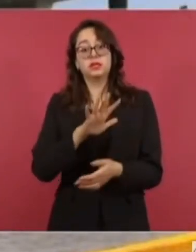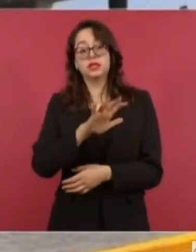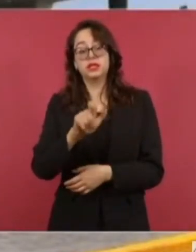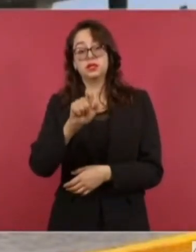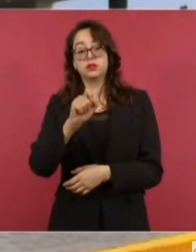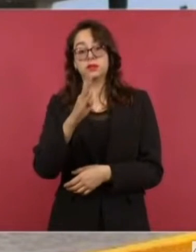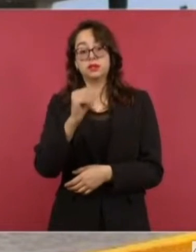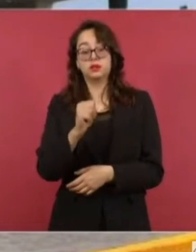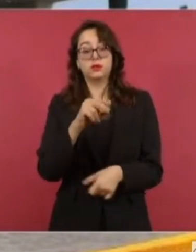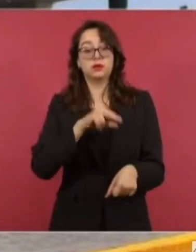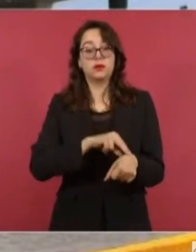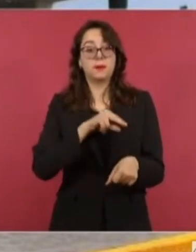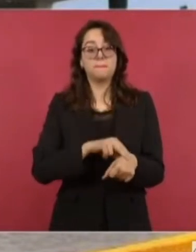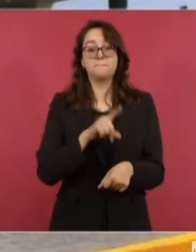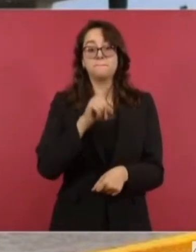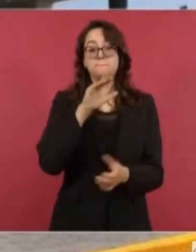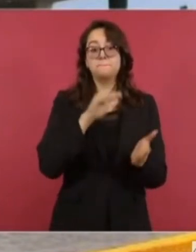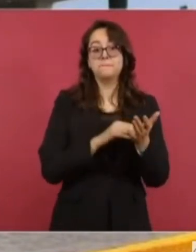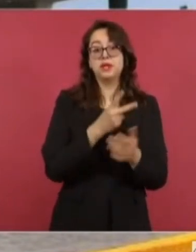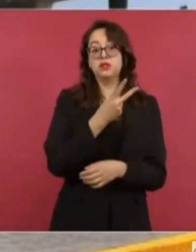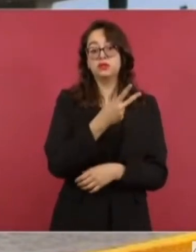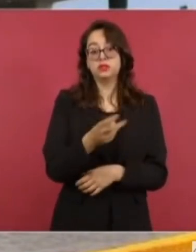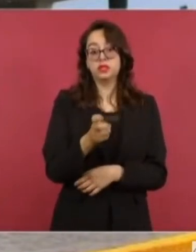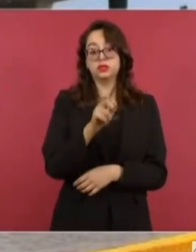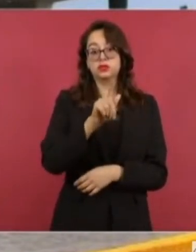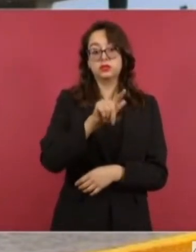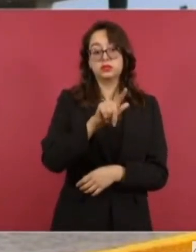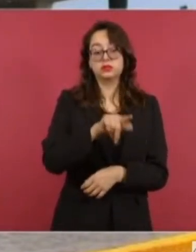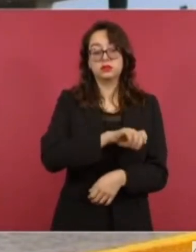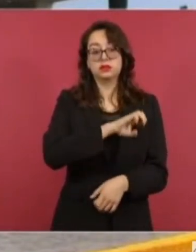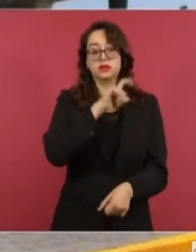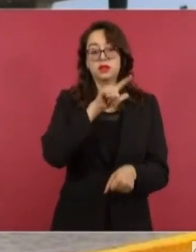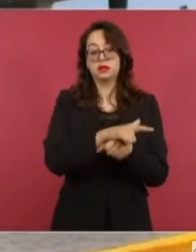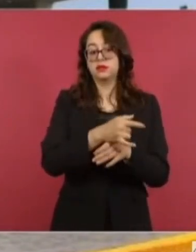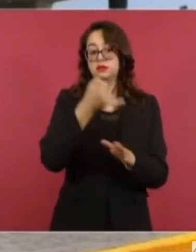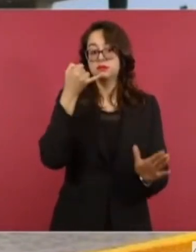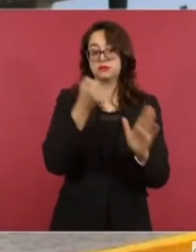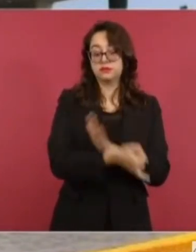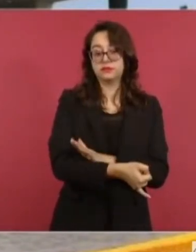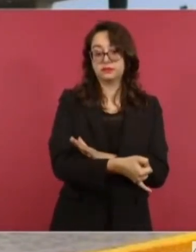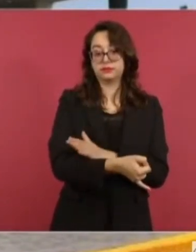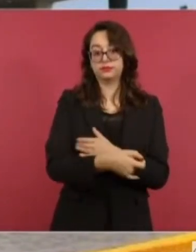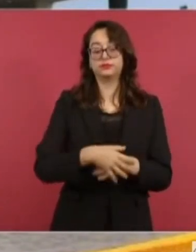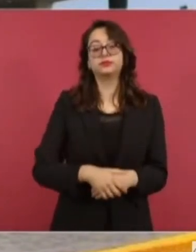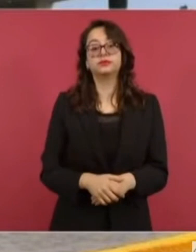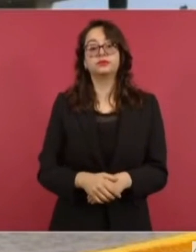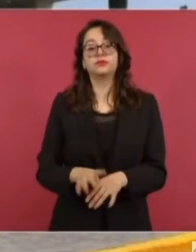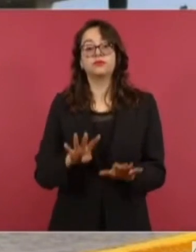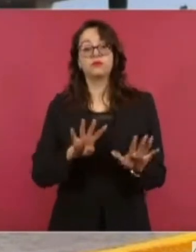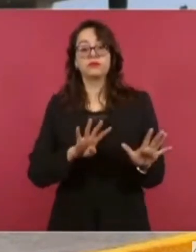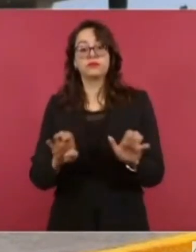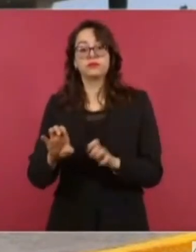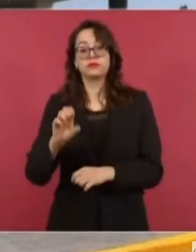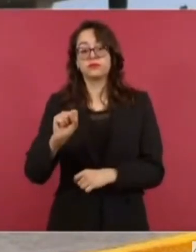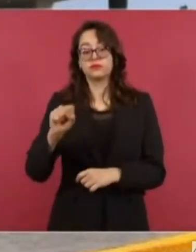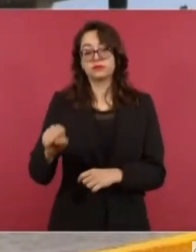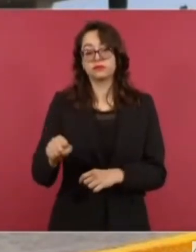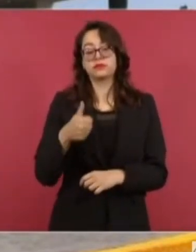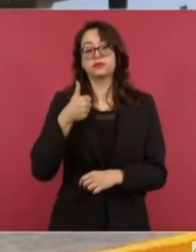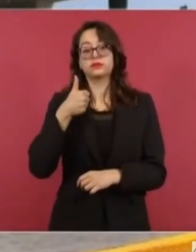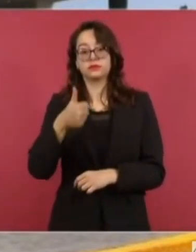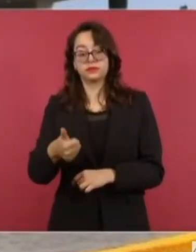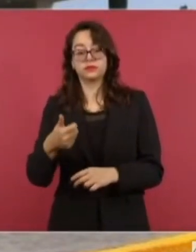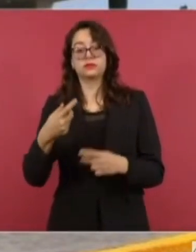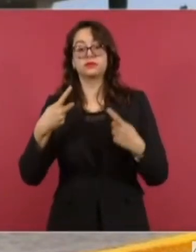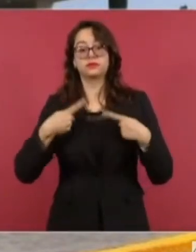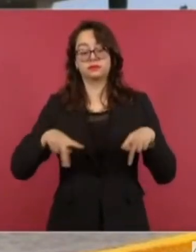2,529 médicos, de los cuales 1,270 son médicas y médicos especialistas. Hay 966 trabajadores de la